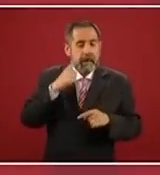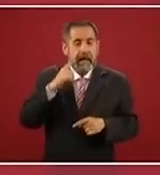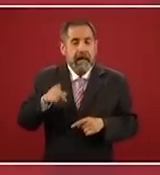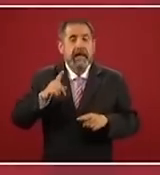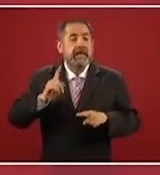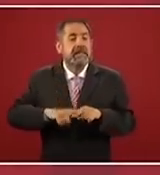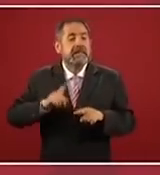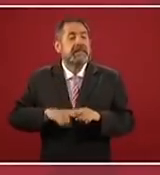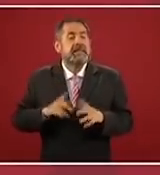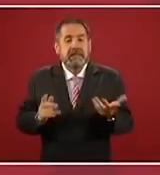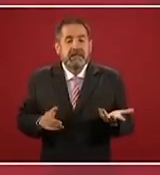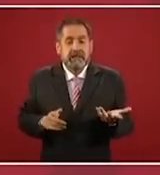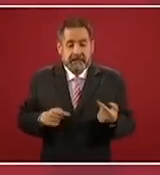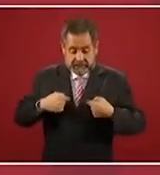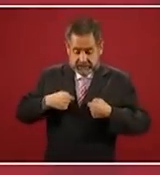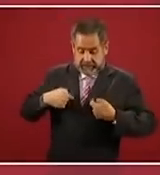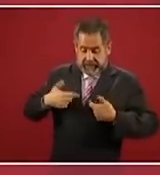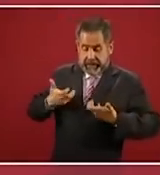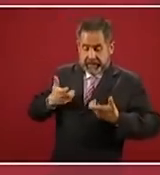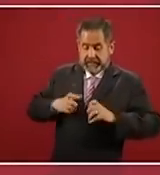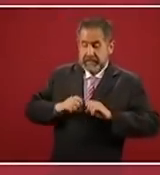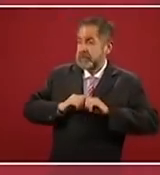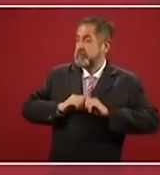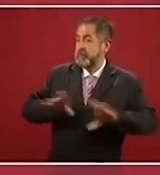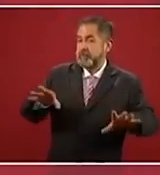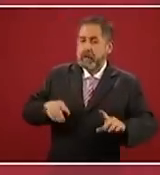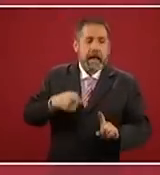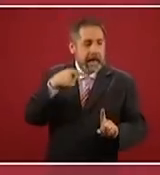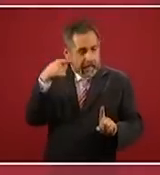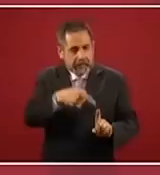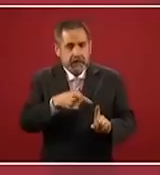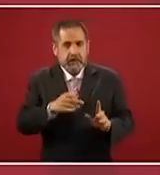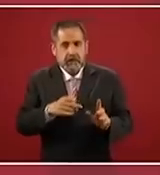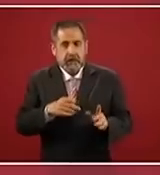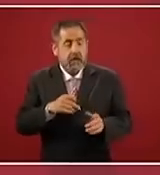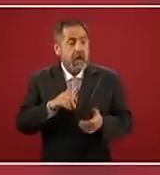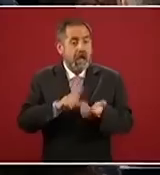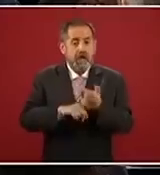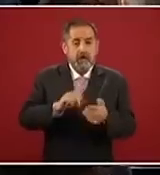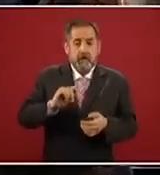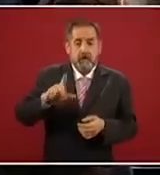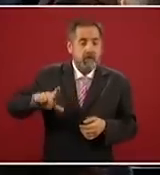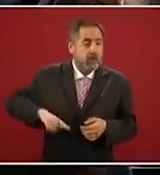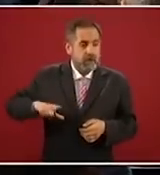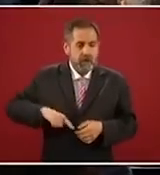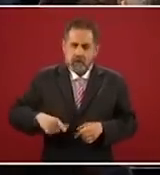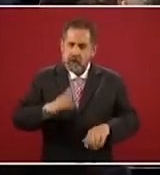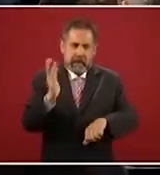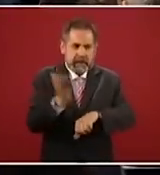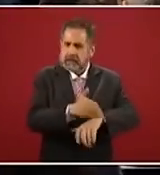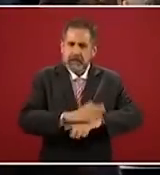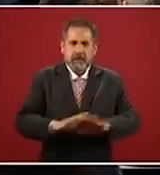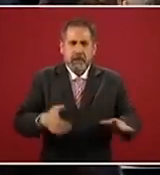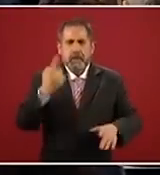que hizo eso, si fue servidor público, sea